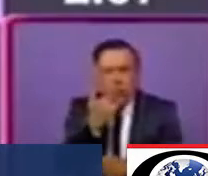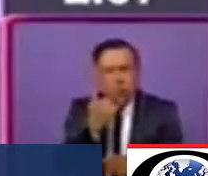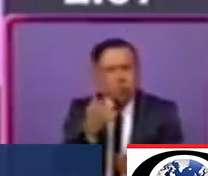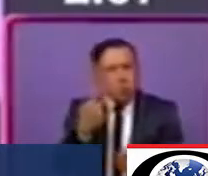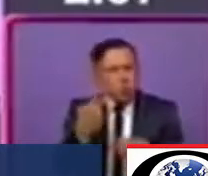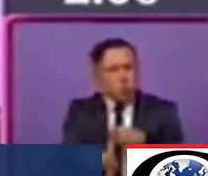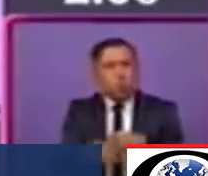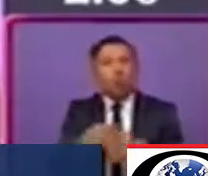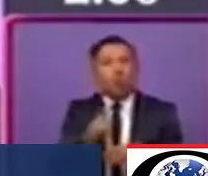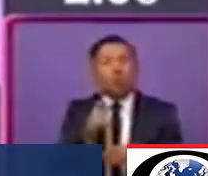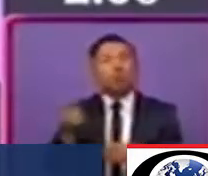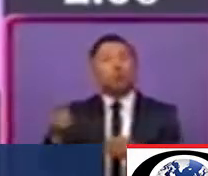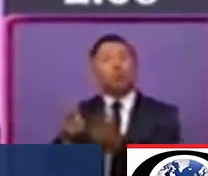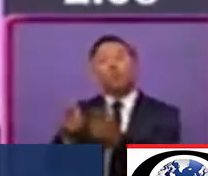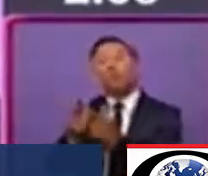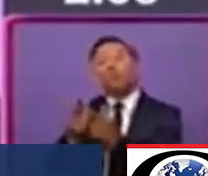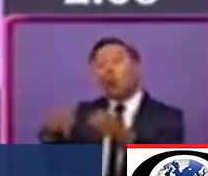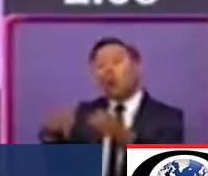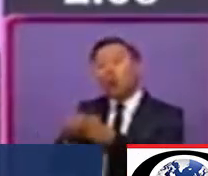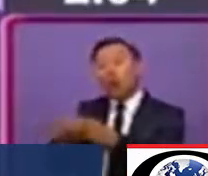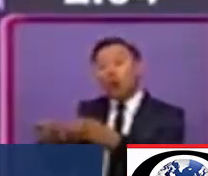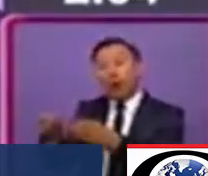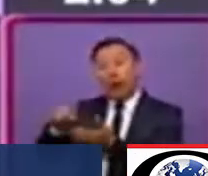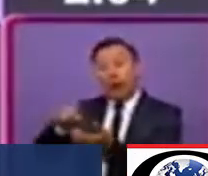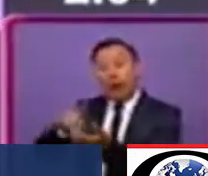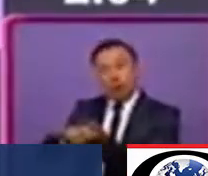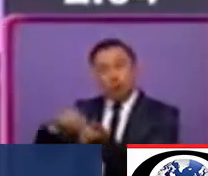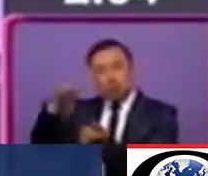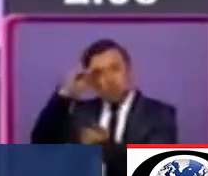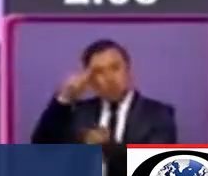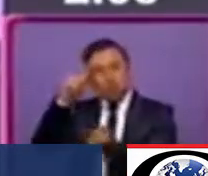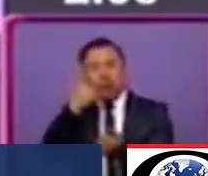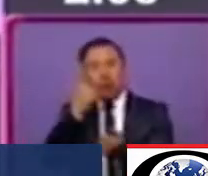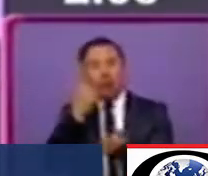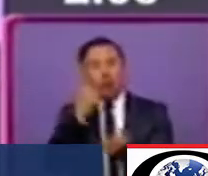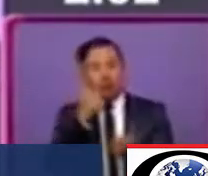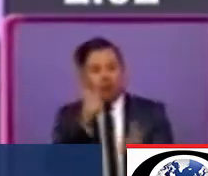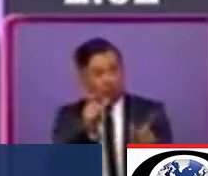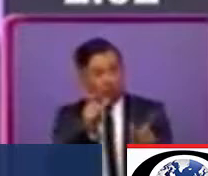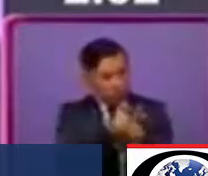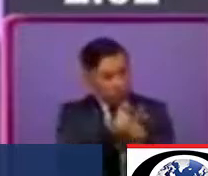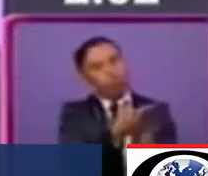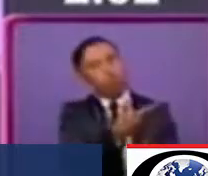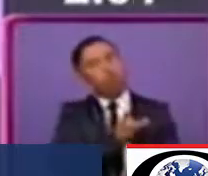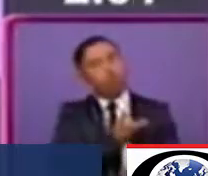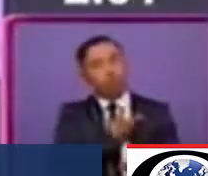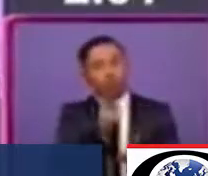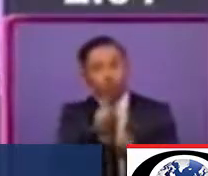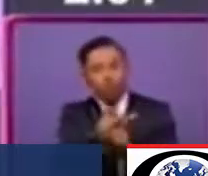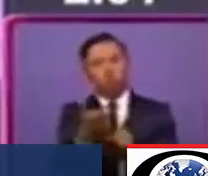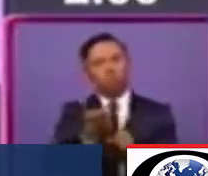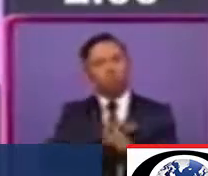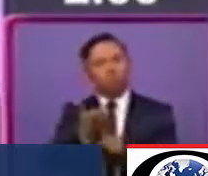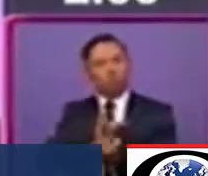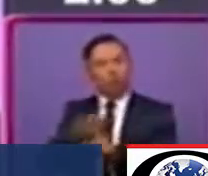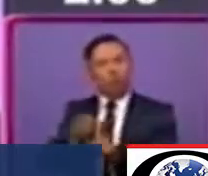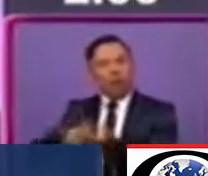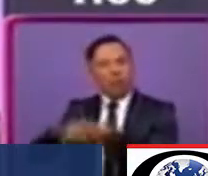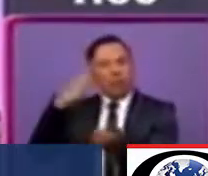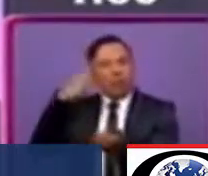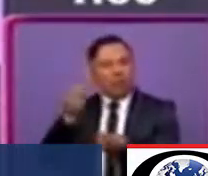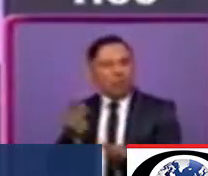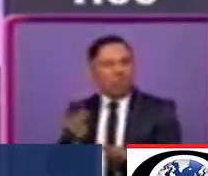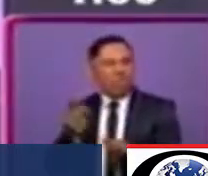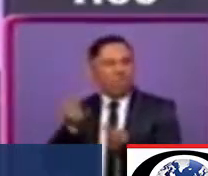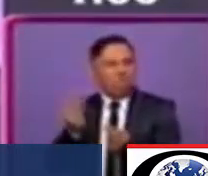Cepeda obviamente no tuvo corbata, no tuvo chance de ponerse la corbata, y Óscar González Yáñez